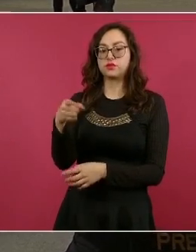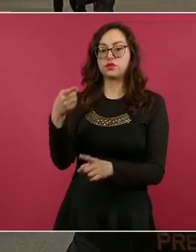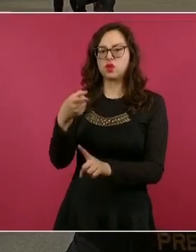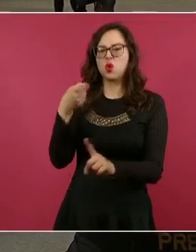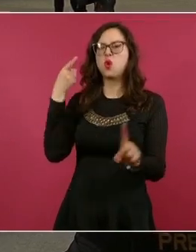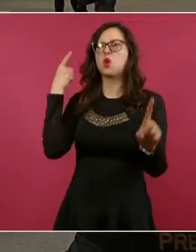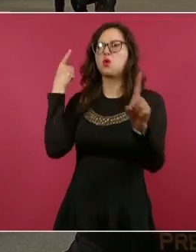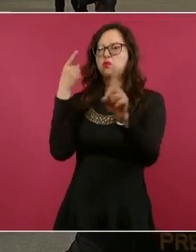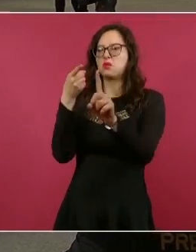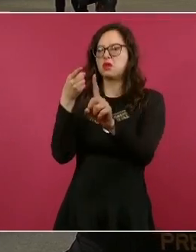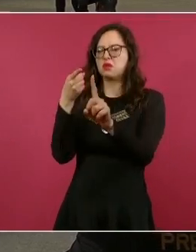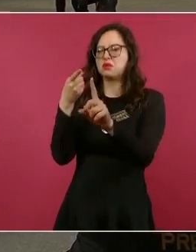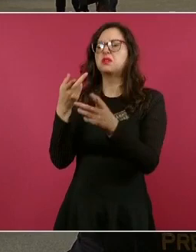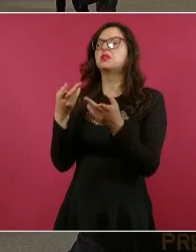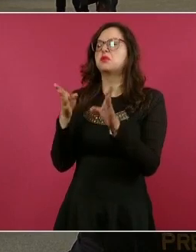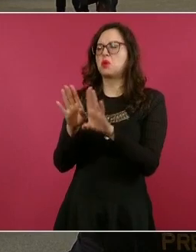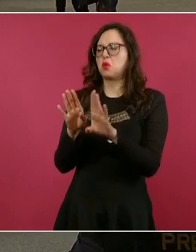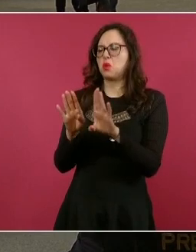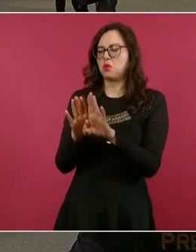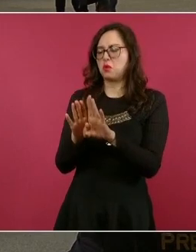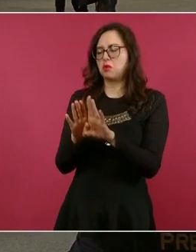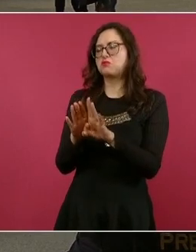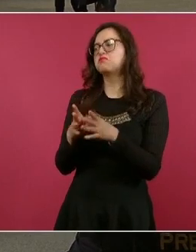esto, como tú lo mencionas,